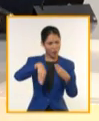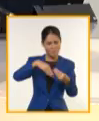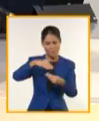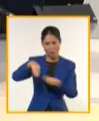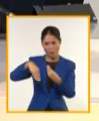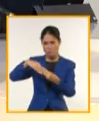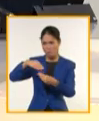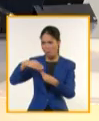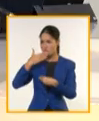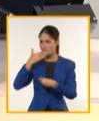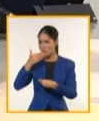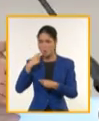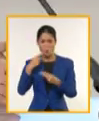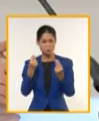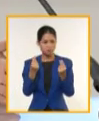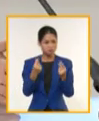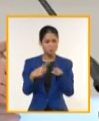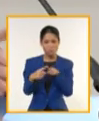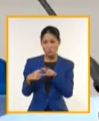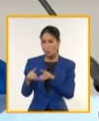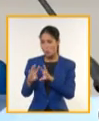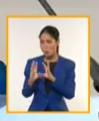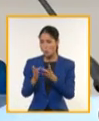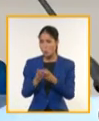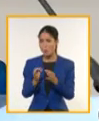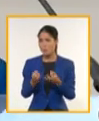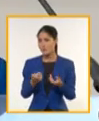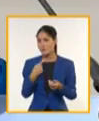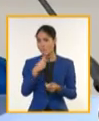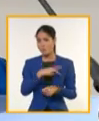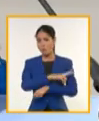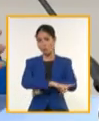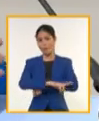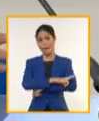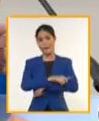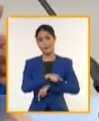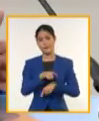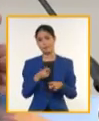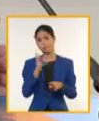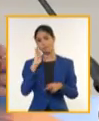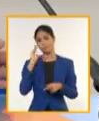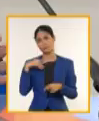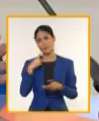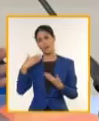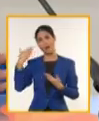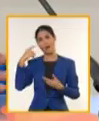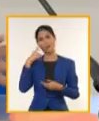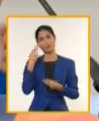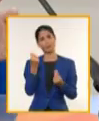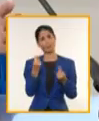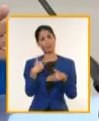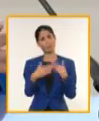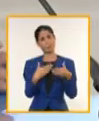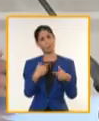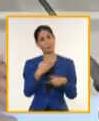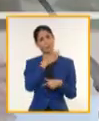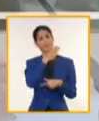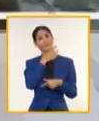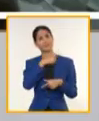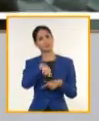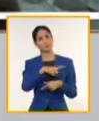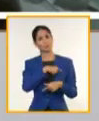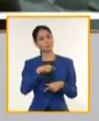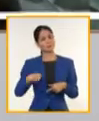ver, estábamos hablando de un país que sale de una situación económica importante, pero que con la